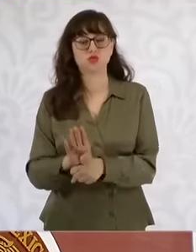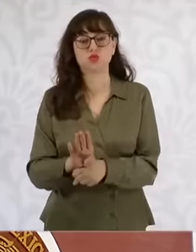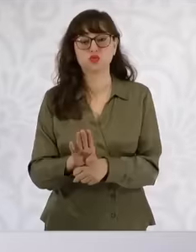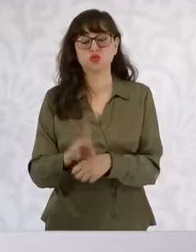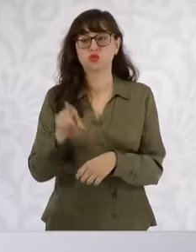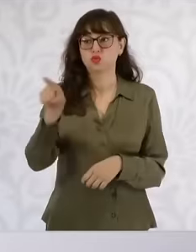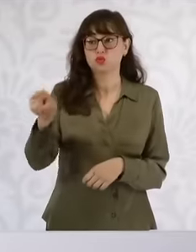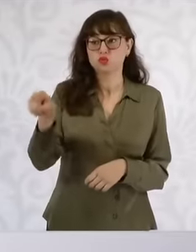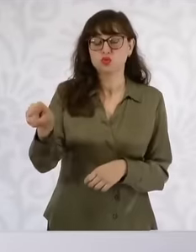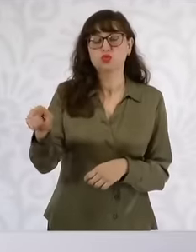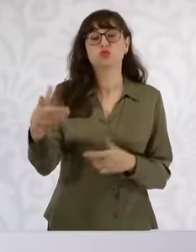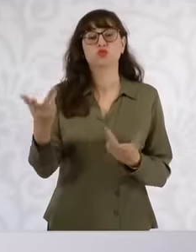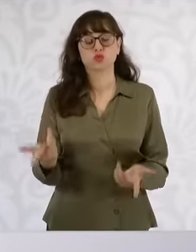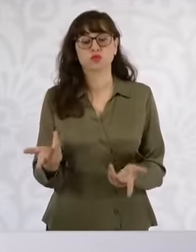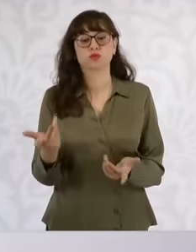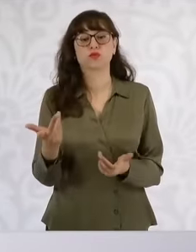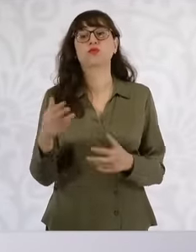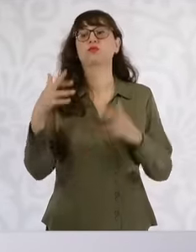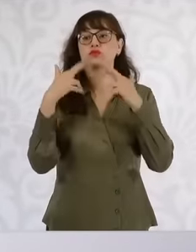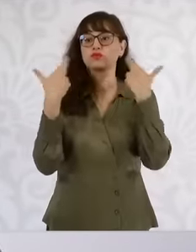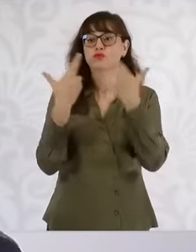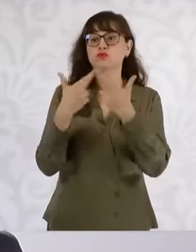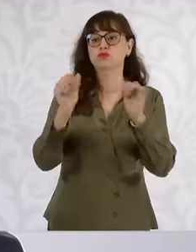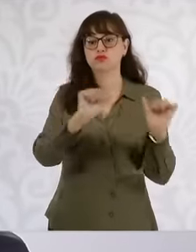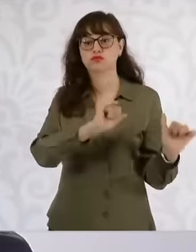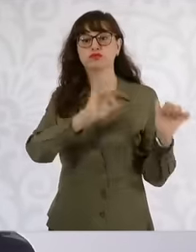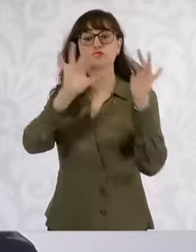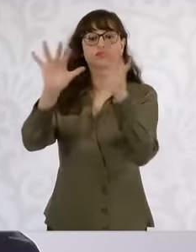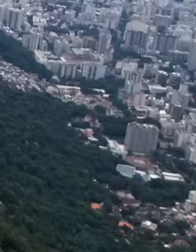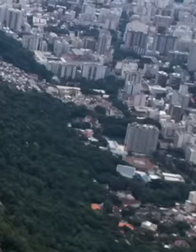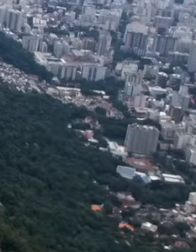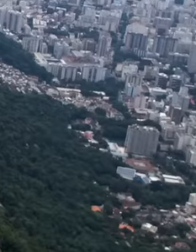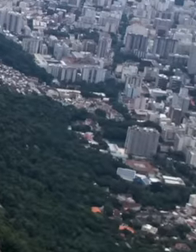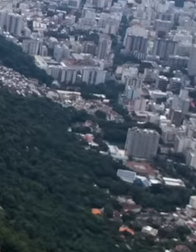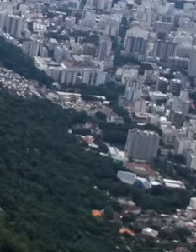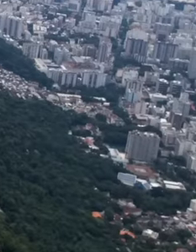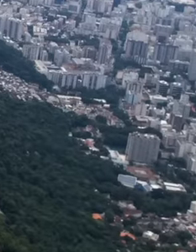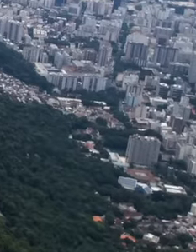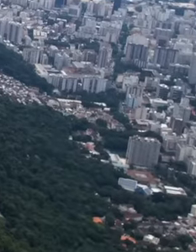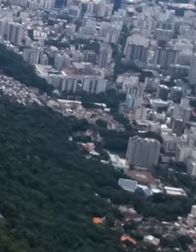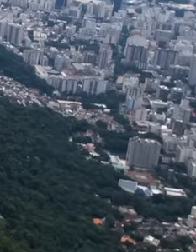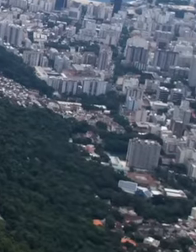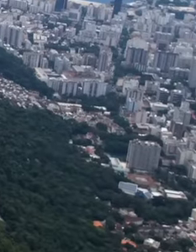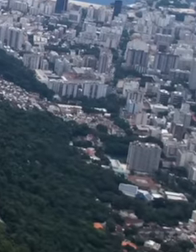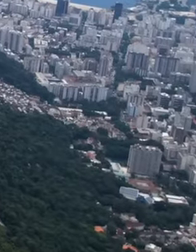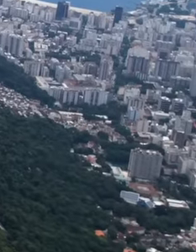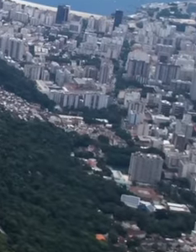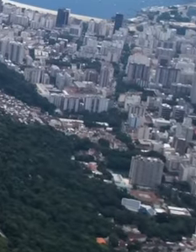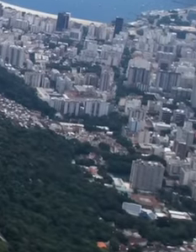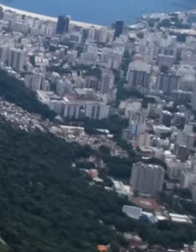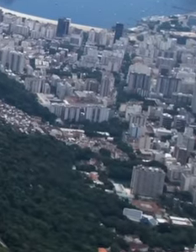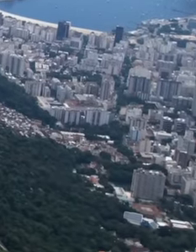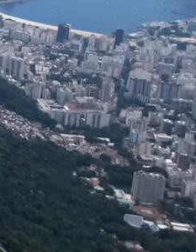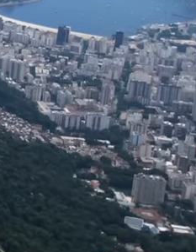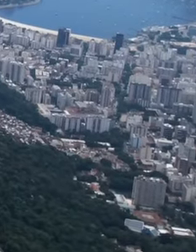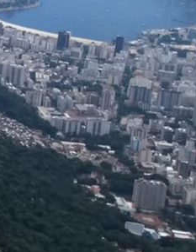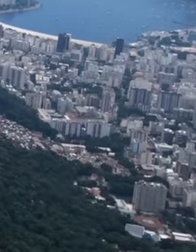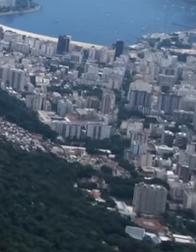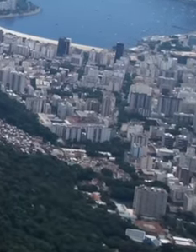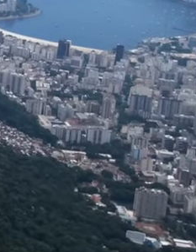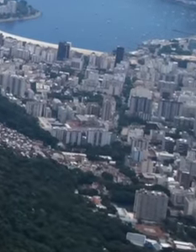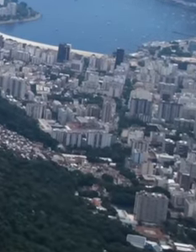Brasil organizar la reunión del G20. El presidente Lula es el presidente anfitrión,